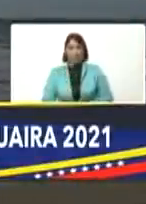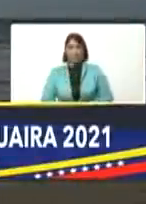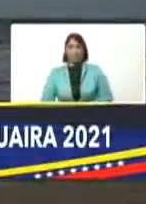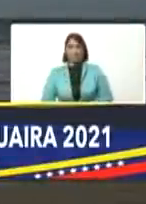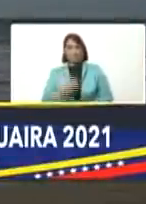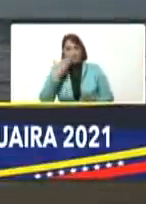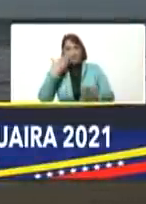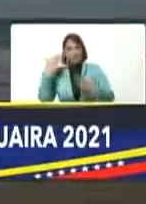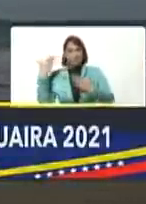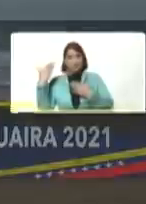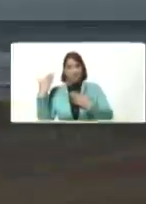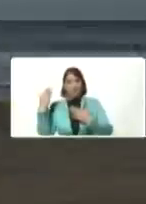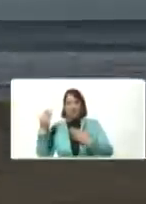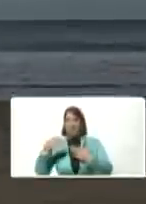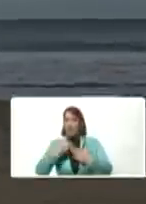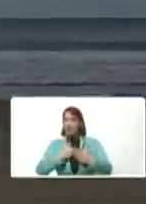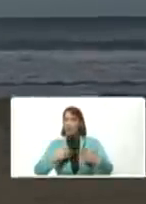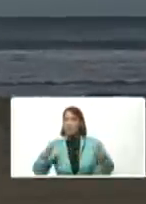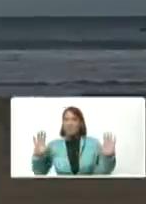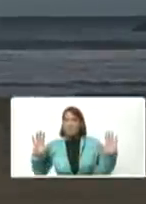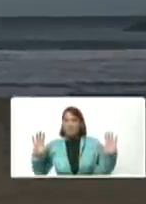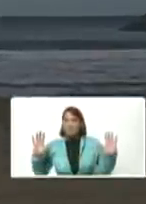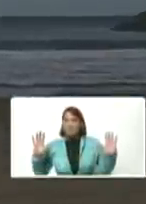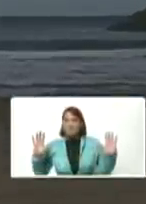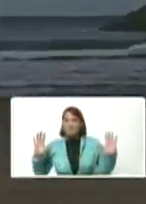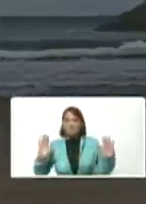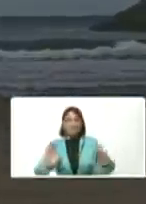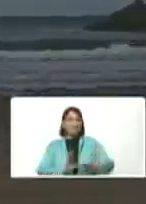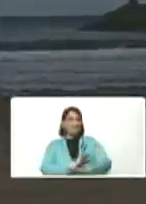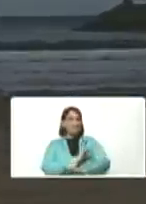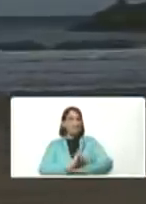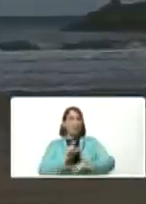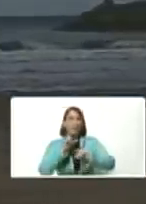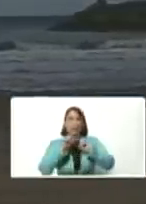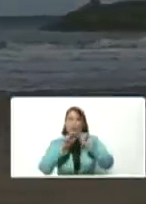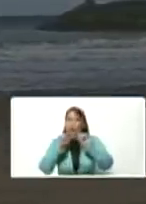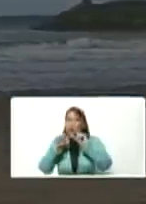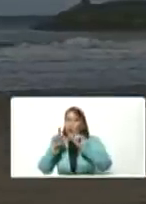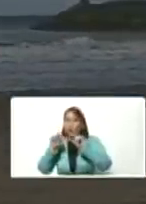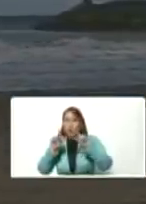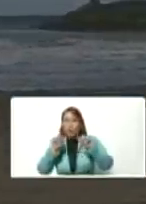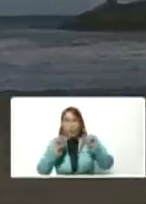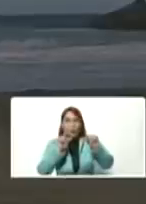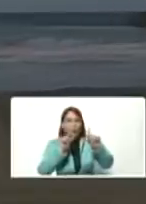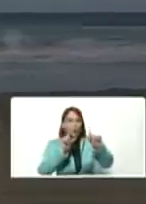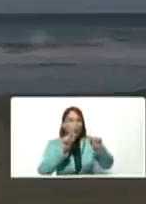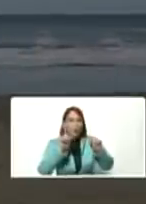¿Ah? ¿Qué más quieres? Concierto de pajaritos en mamo.